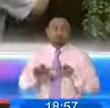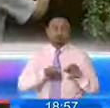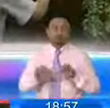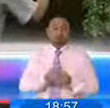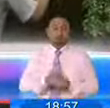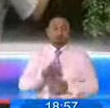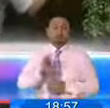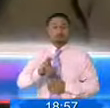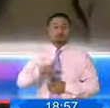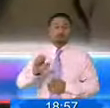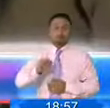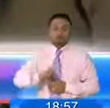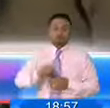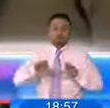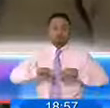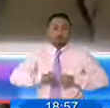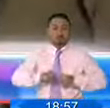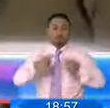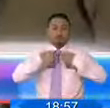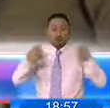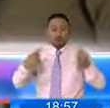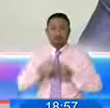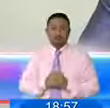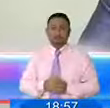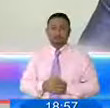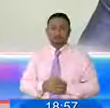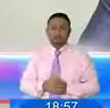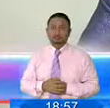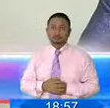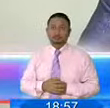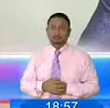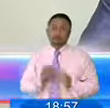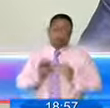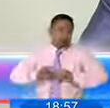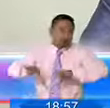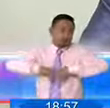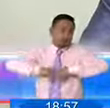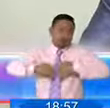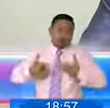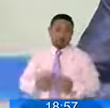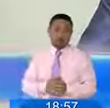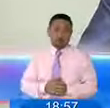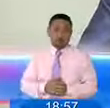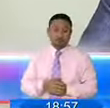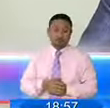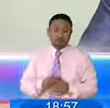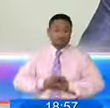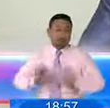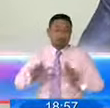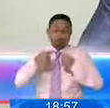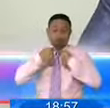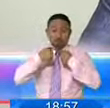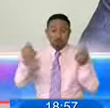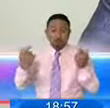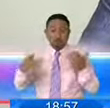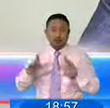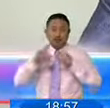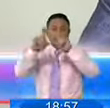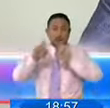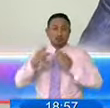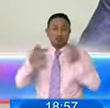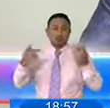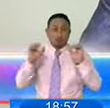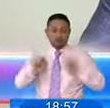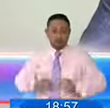CNE tiene que acatar y convocar al referéndum. Tiene que acatar y simplemente convocar a la consulta